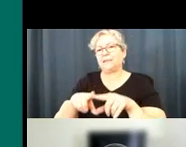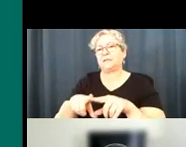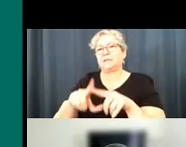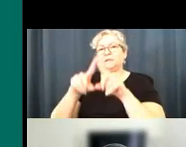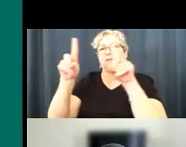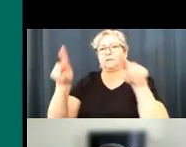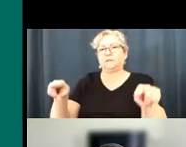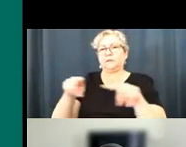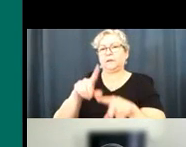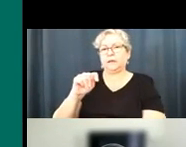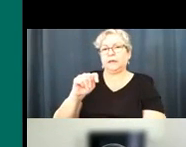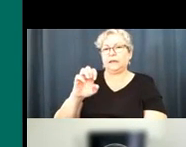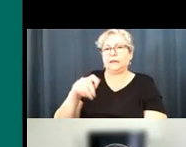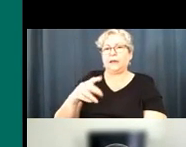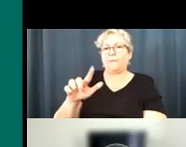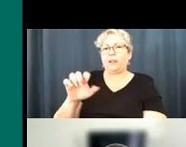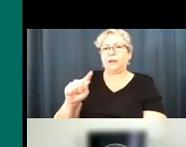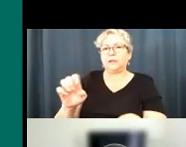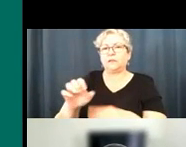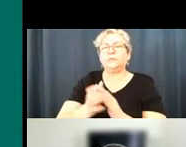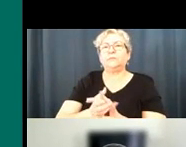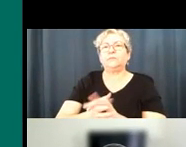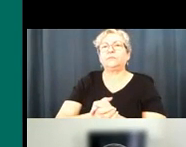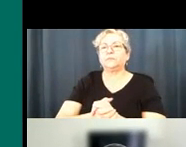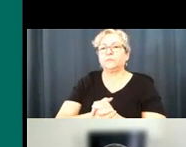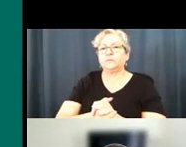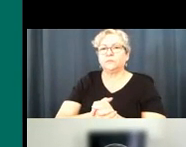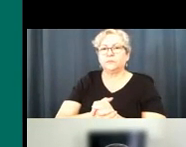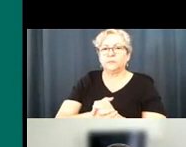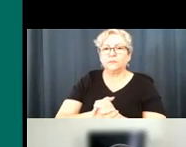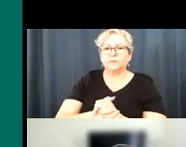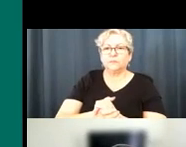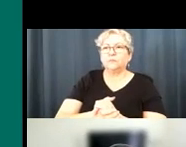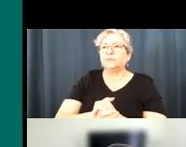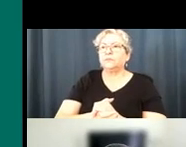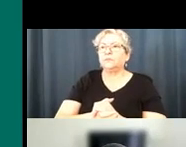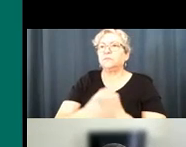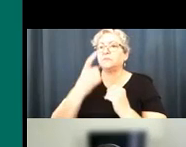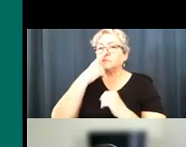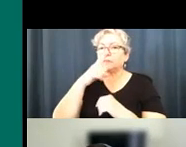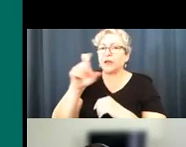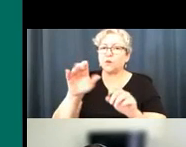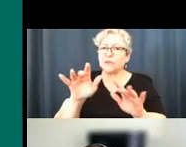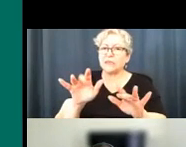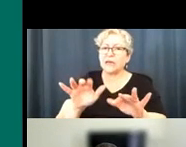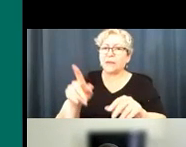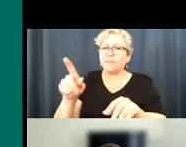los modelos o las plantillas básicas para poder usar. Can one of you type? Algunos de ustedes